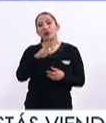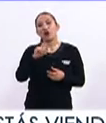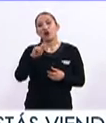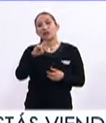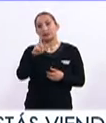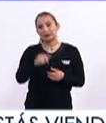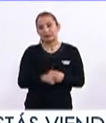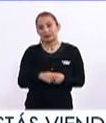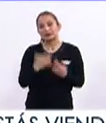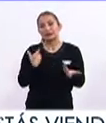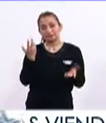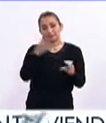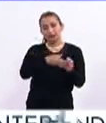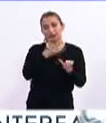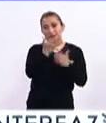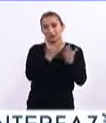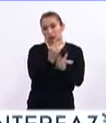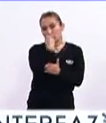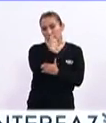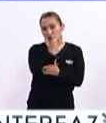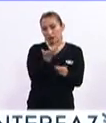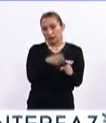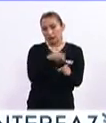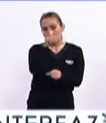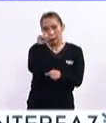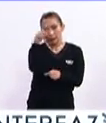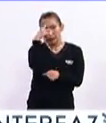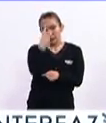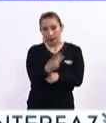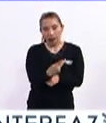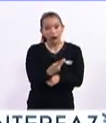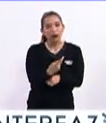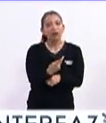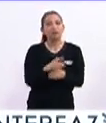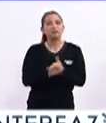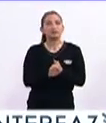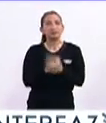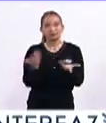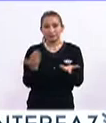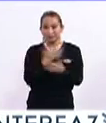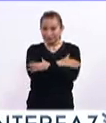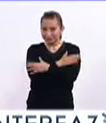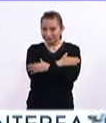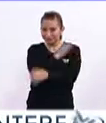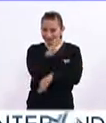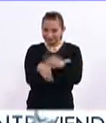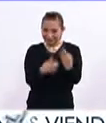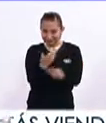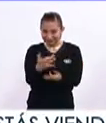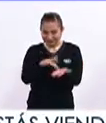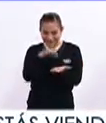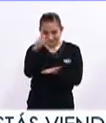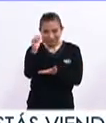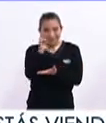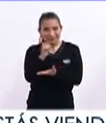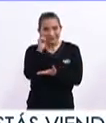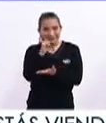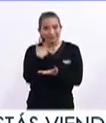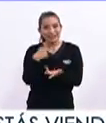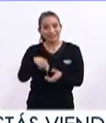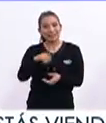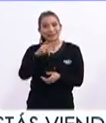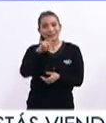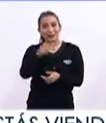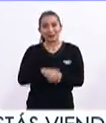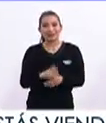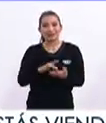Ortiz, médico adscrito al Servicio de Nutrición del Hospital Juárez de México, la comunidad que les mandamos un fuerte abrazo a todos y les agradecemos siempre por estarnos aquí orientando.